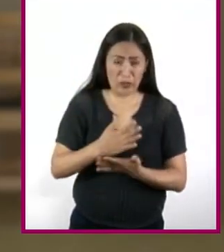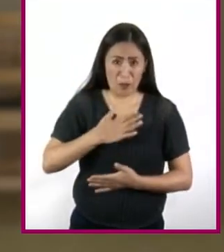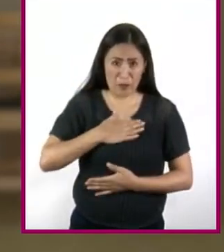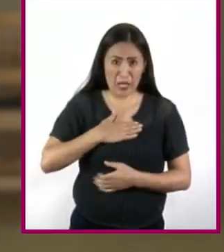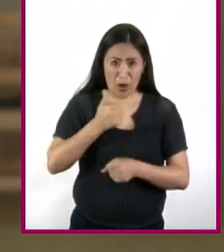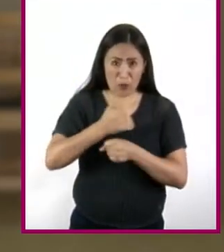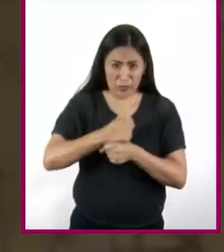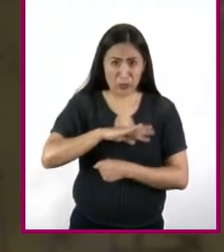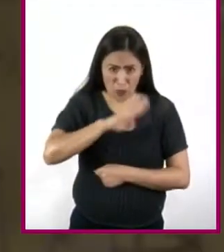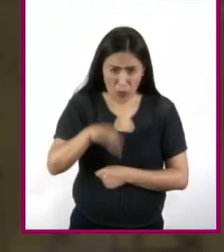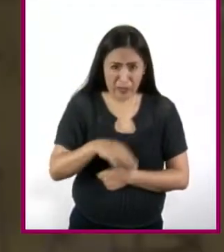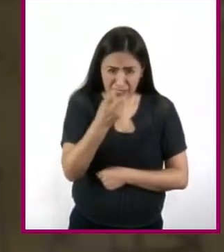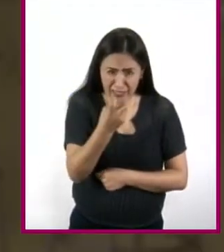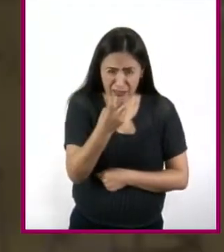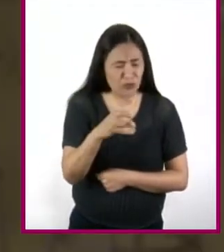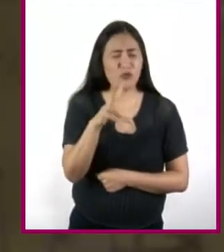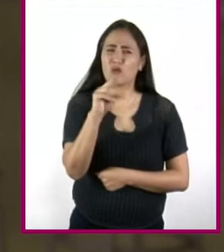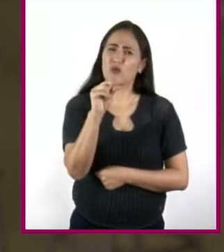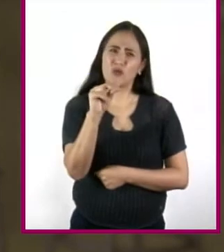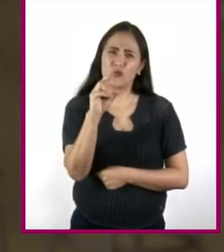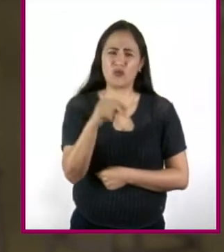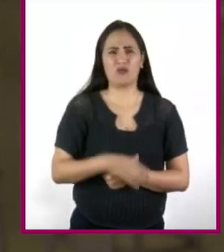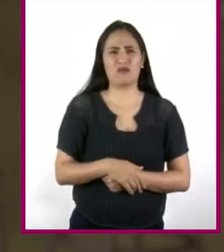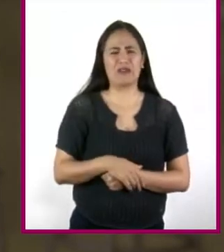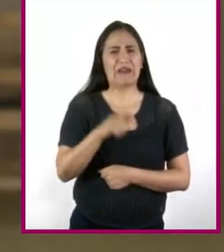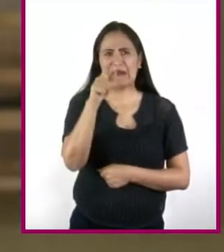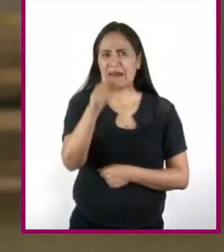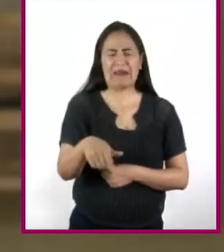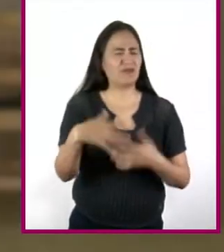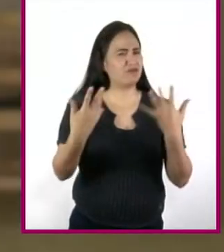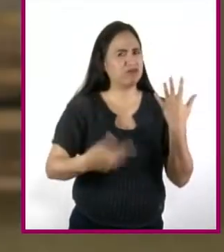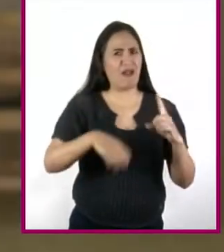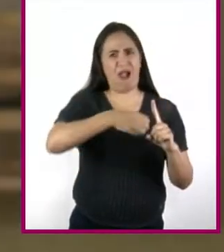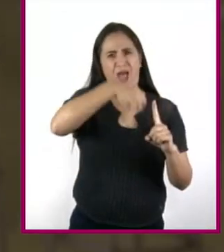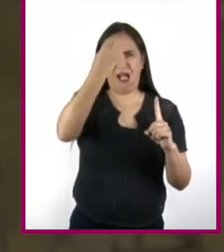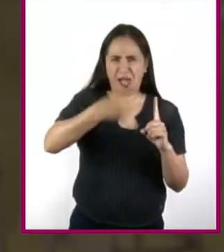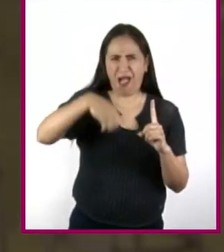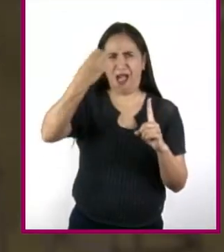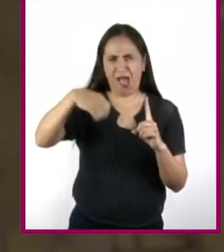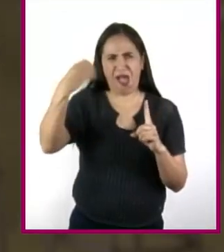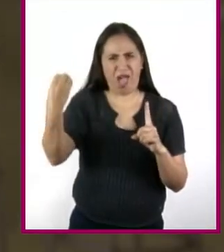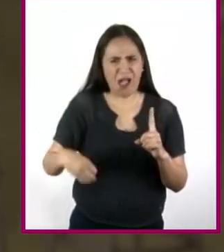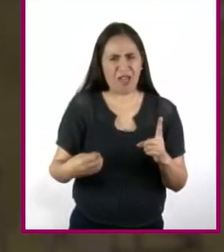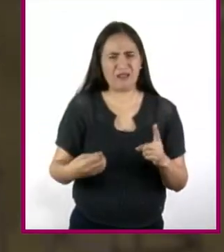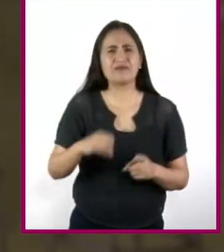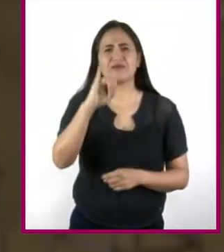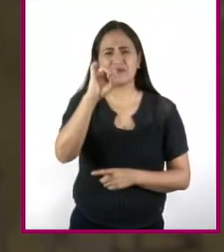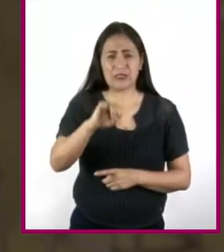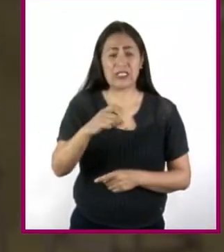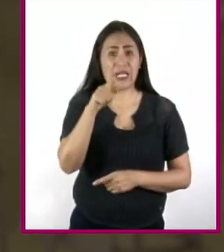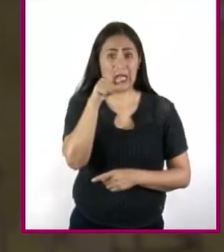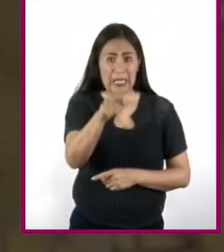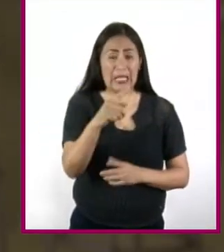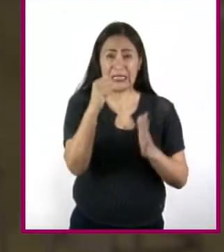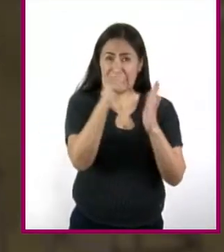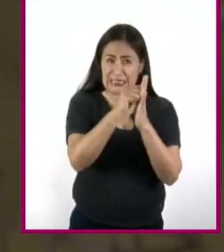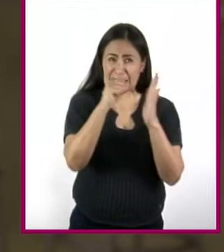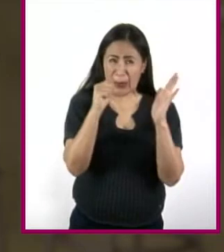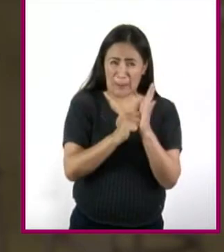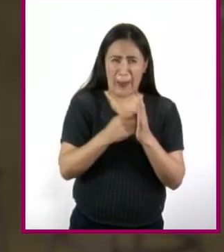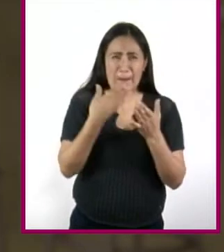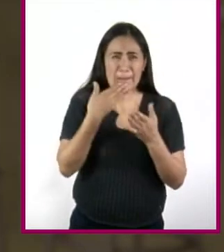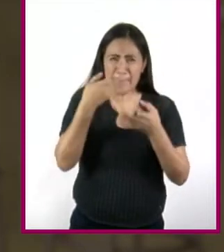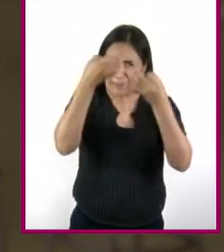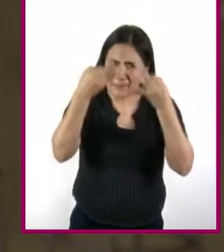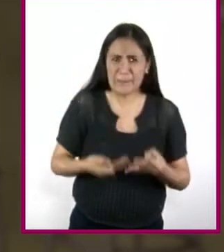¿Qué más pasa, Emi? es que dejó todo un relajo. ¿Cómo? Mi abuelo no dejó nada en orden, pues.